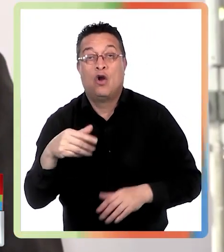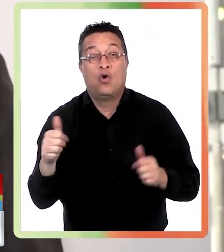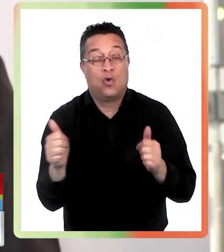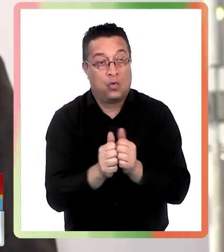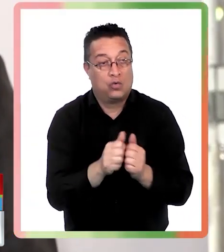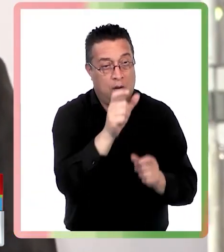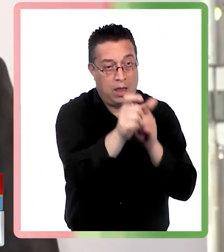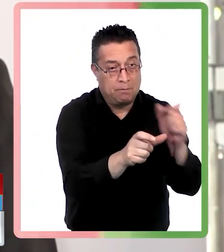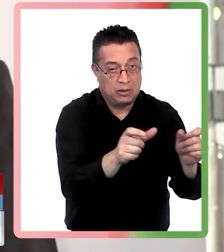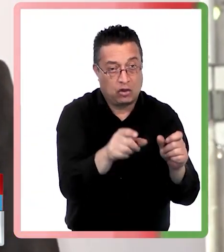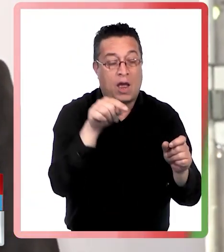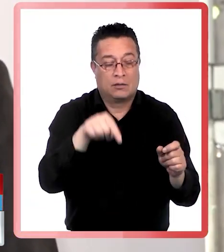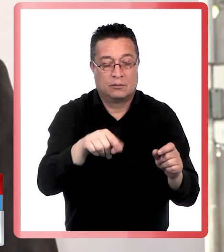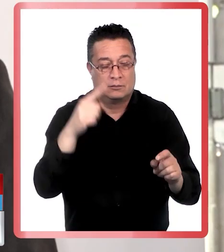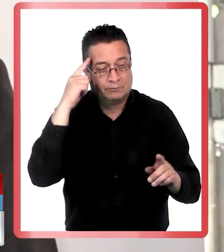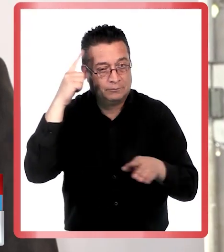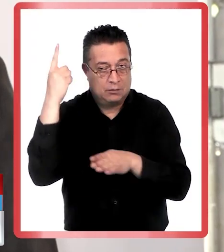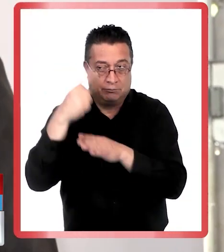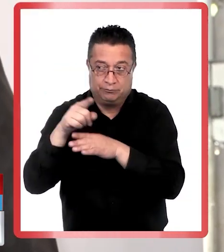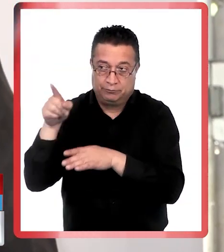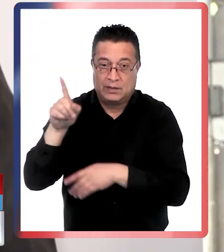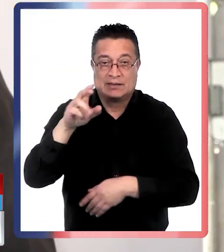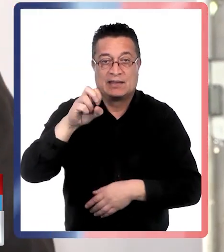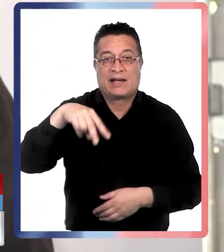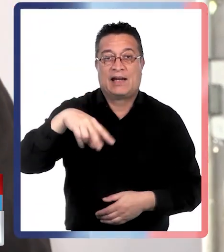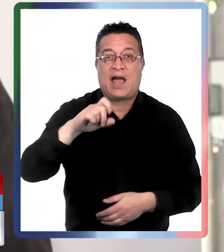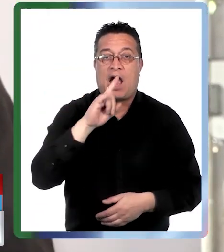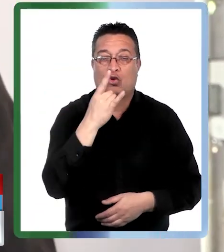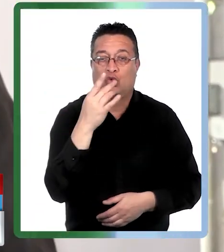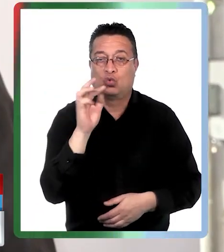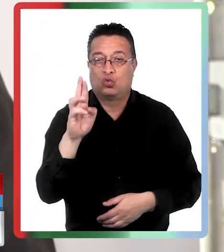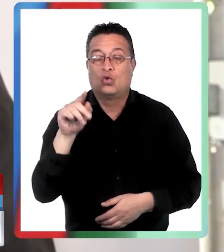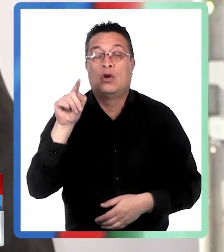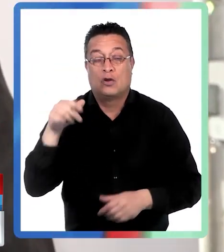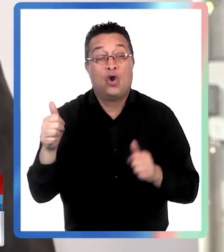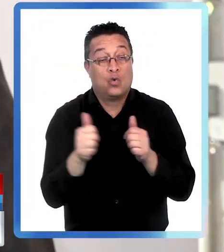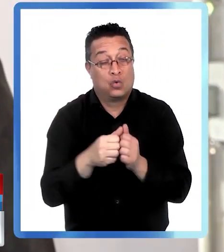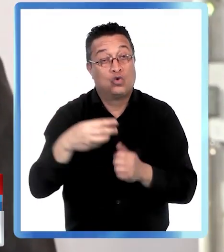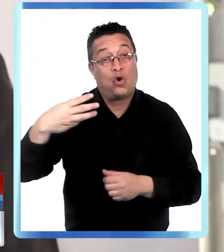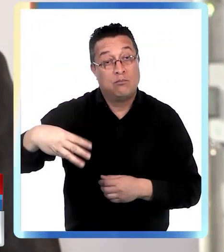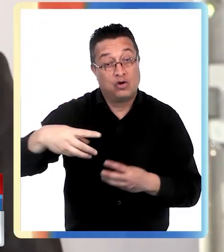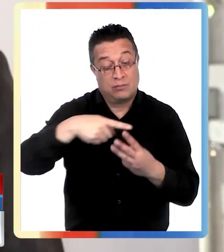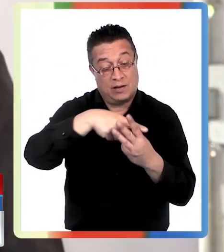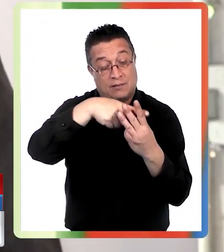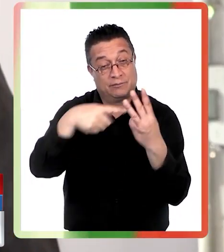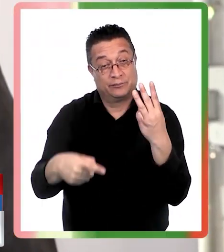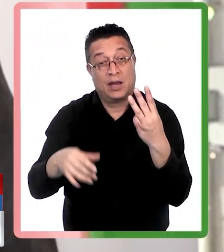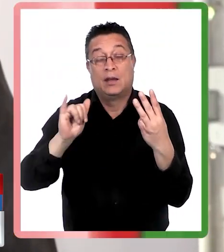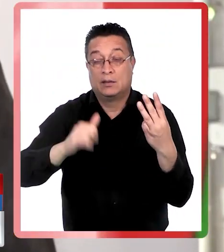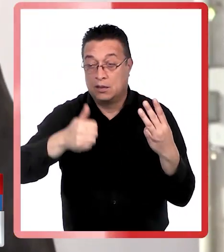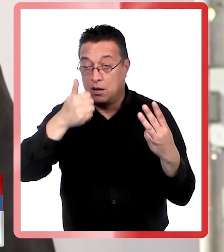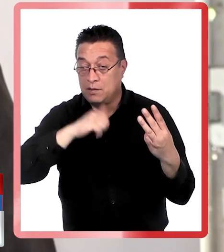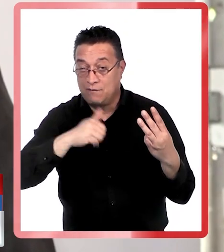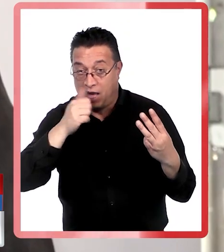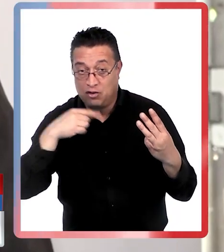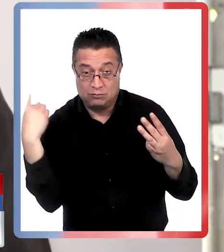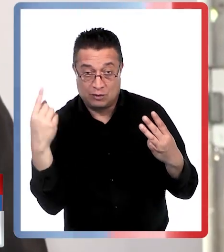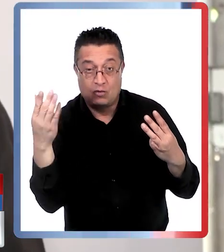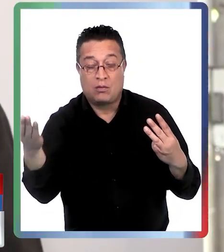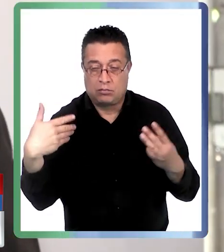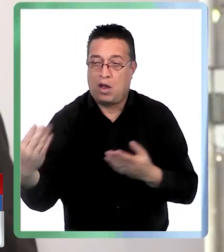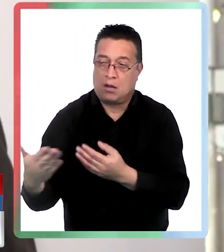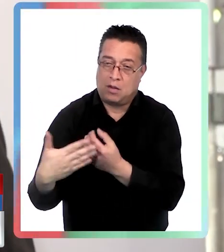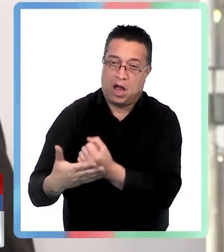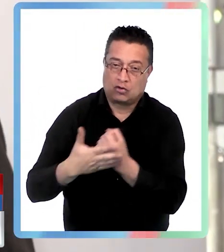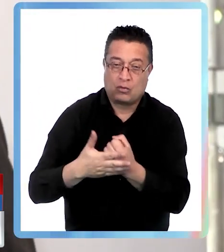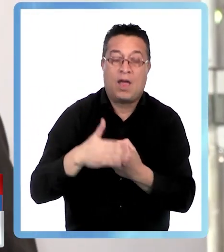públicos hoy día el mandante de este proyecto es senatur y Conjunto con los municipios que he mencionado y con los privados la importante participación